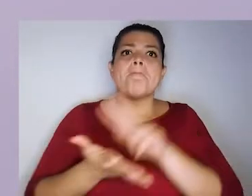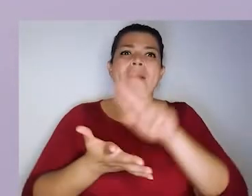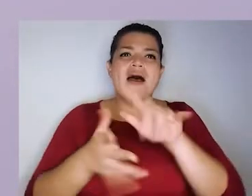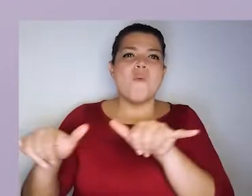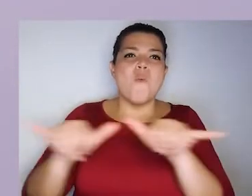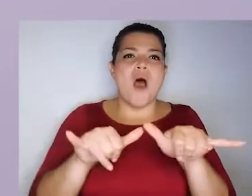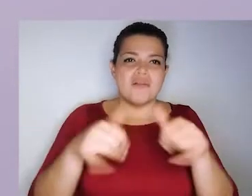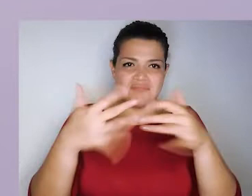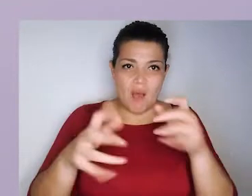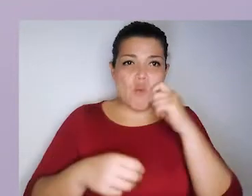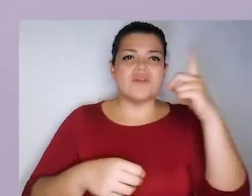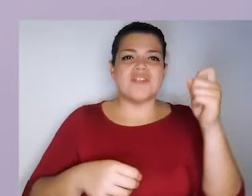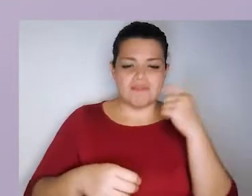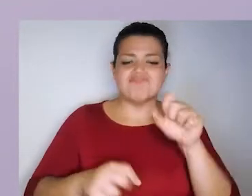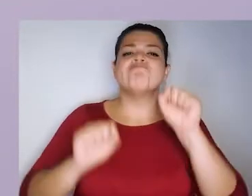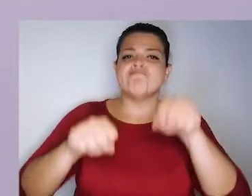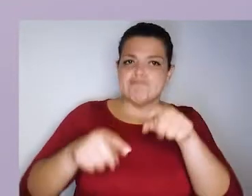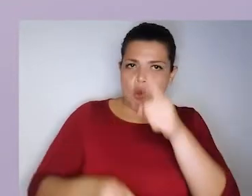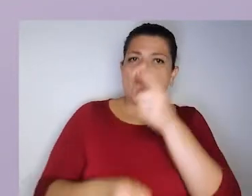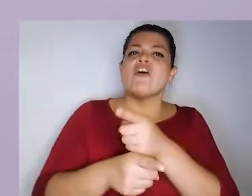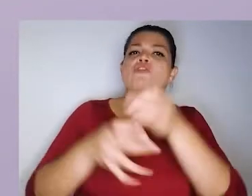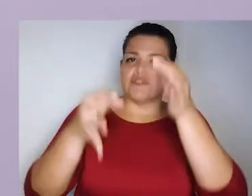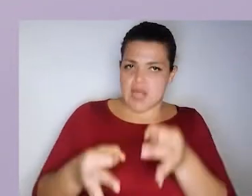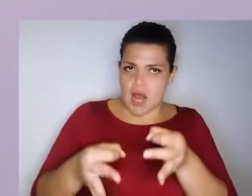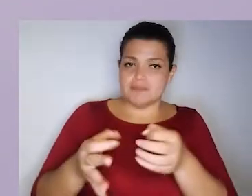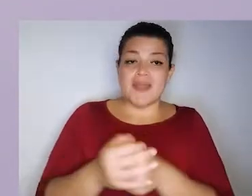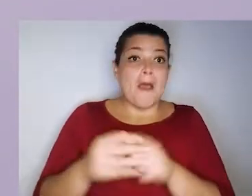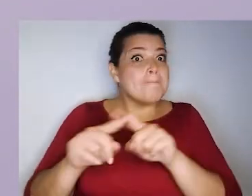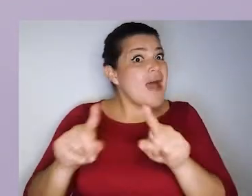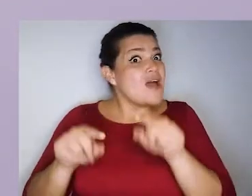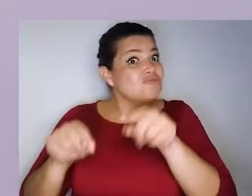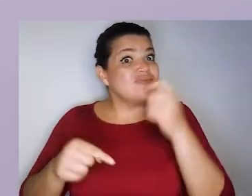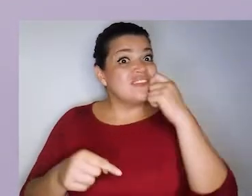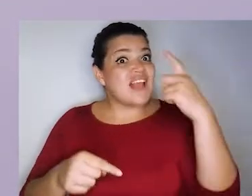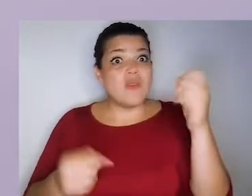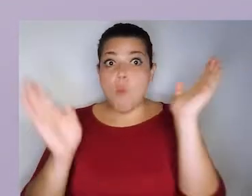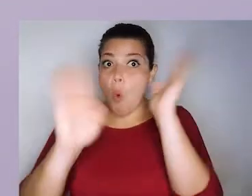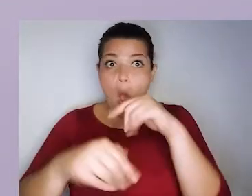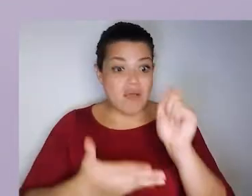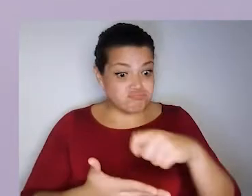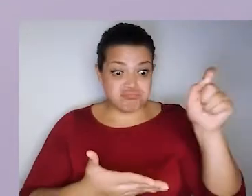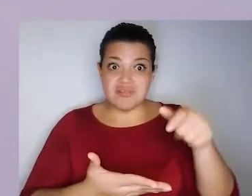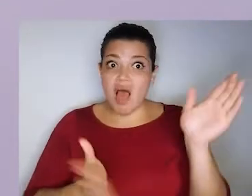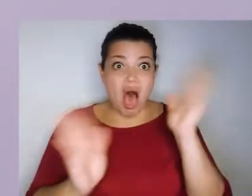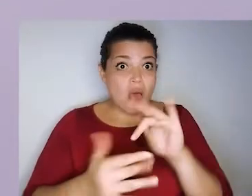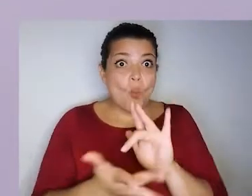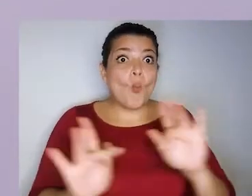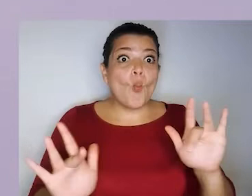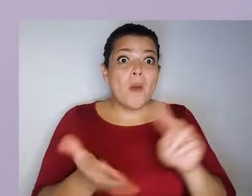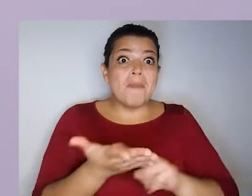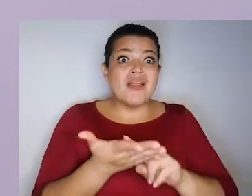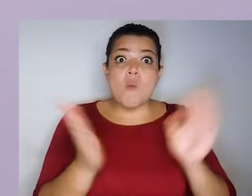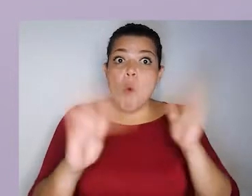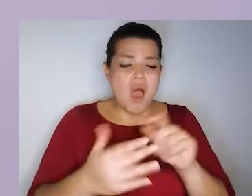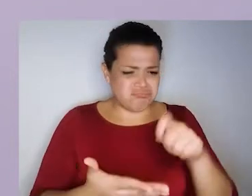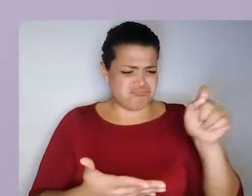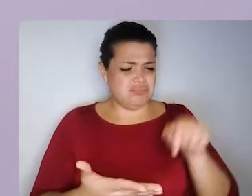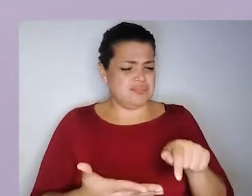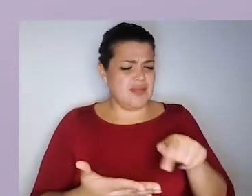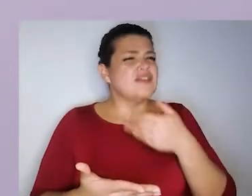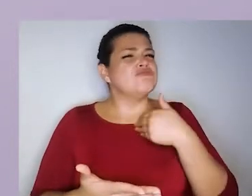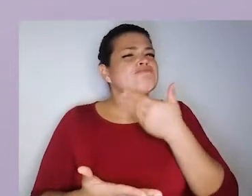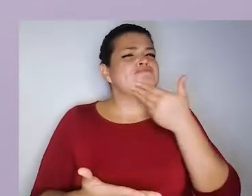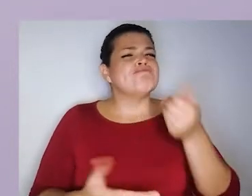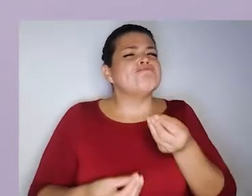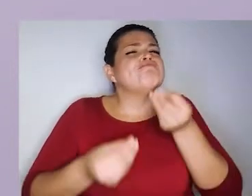cuenta, que es auténtica y que es operada por la marca que representa. Si el chat no cuenta con este